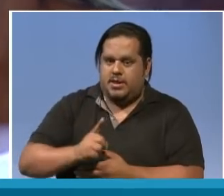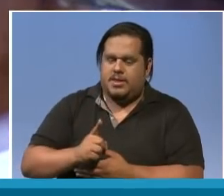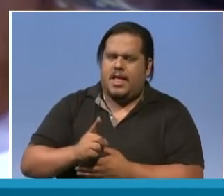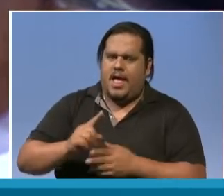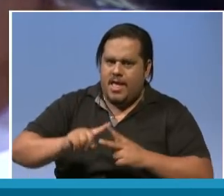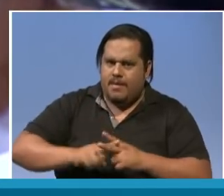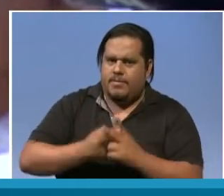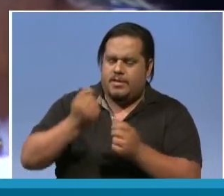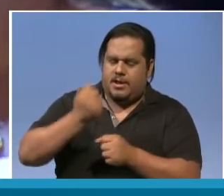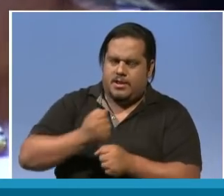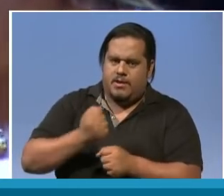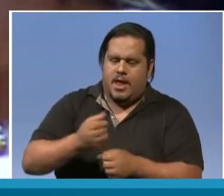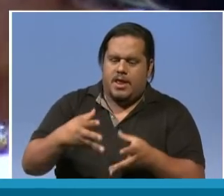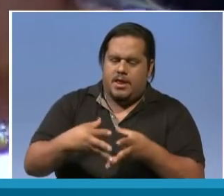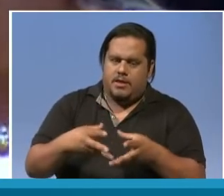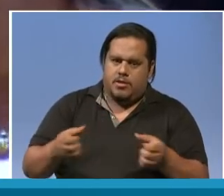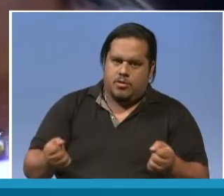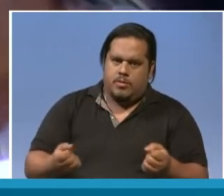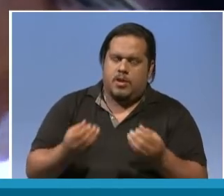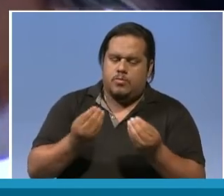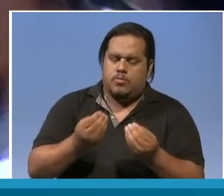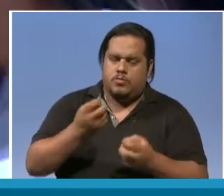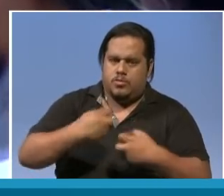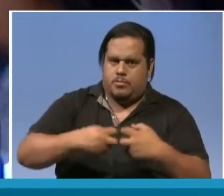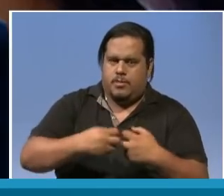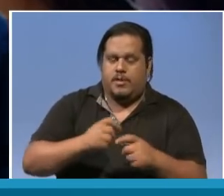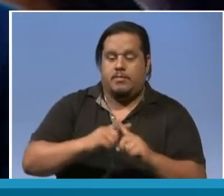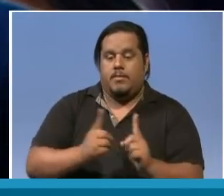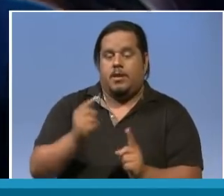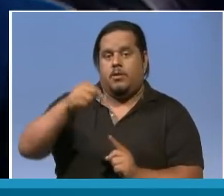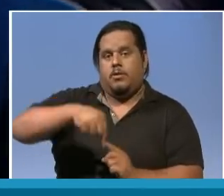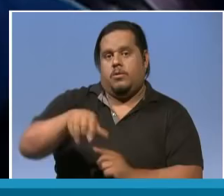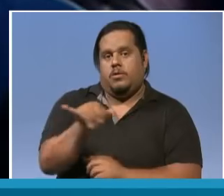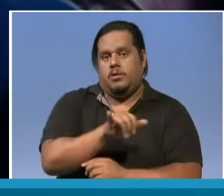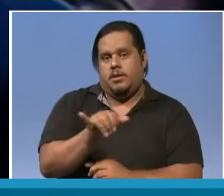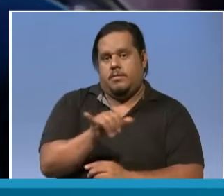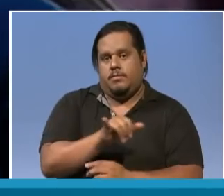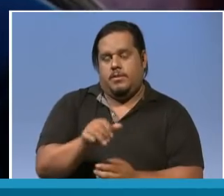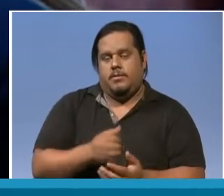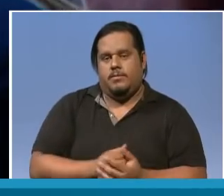resolver muchas de sus problemáticas. Pero